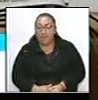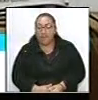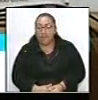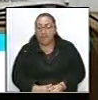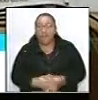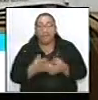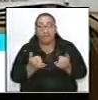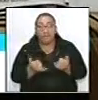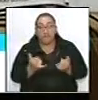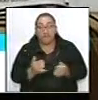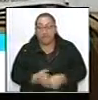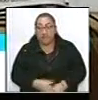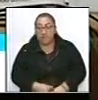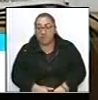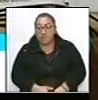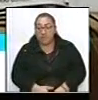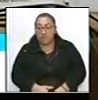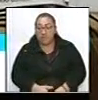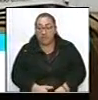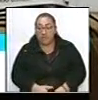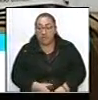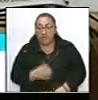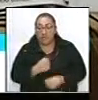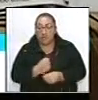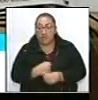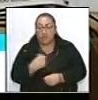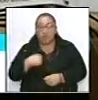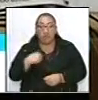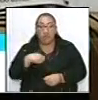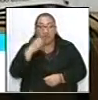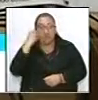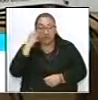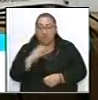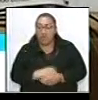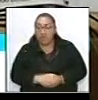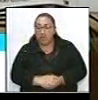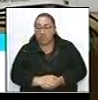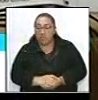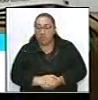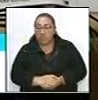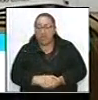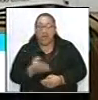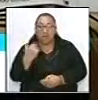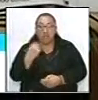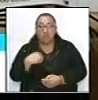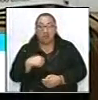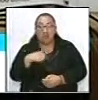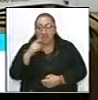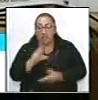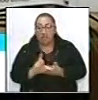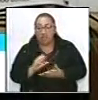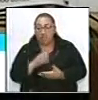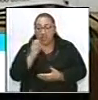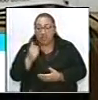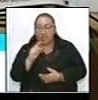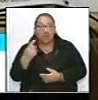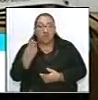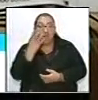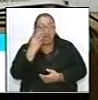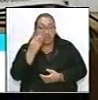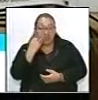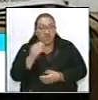actualmente me desempeño en la Municipalidad de Miraflores, anteriormente en la Municipalidad de Lima, donde creamos la primera